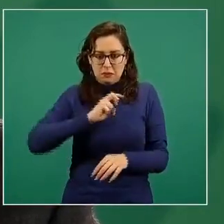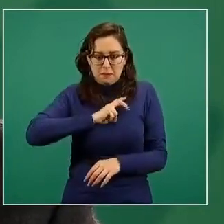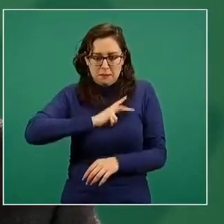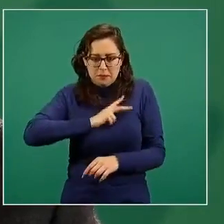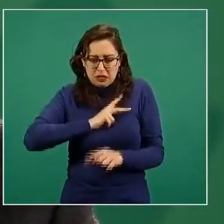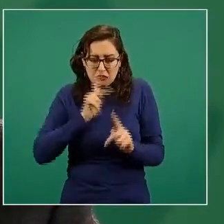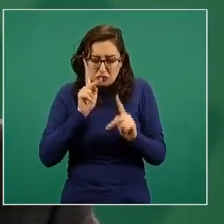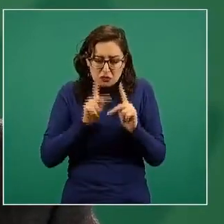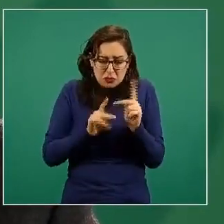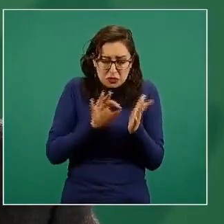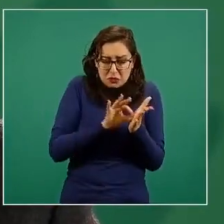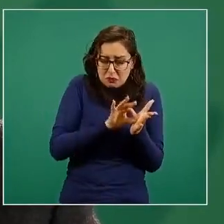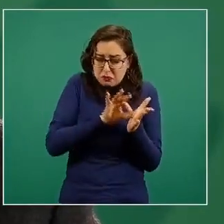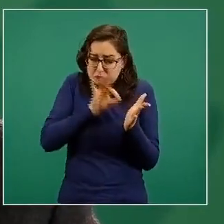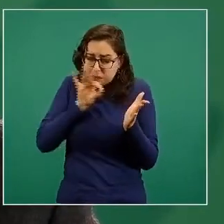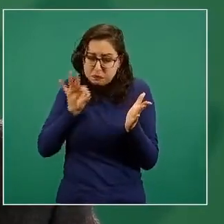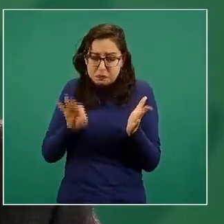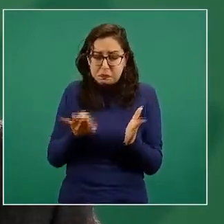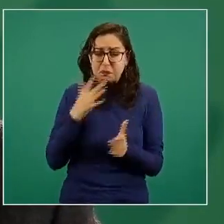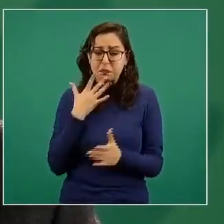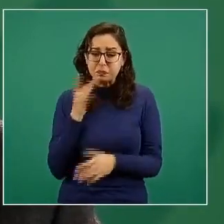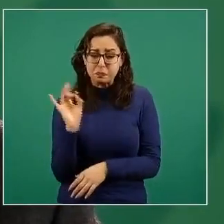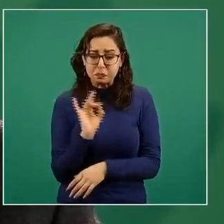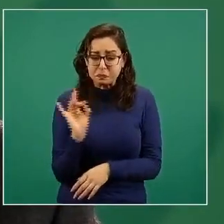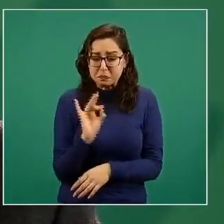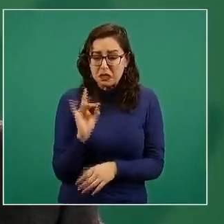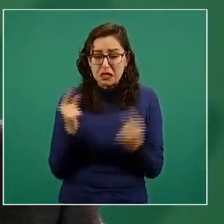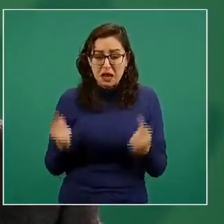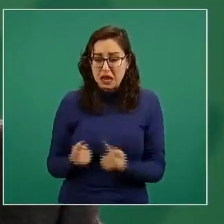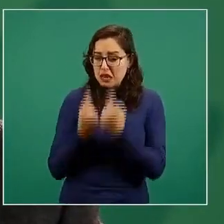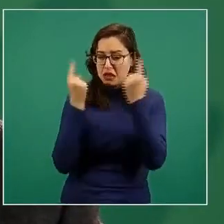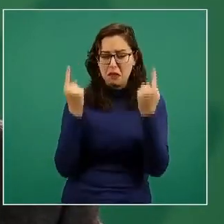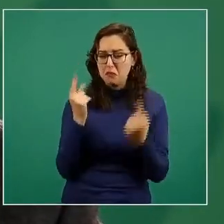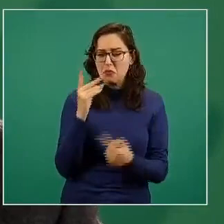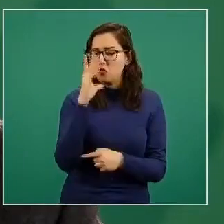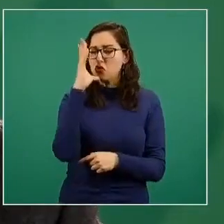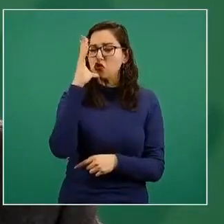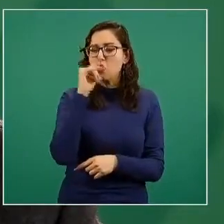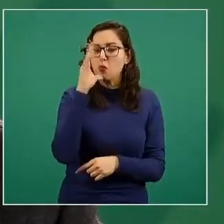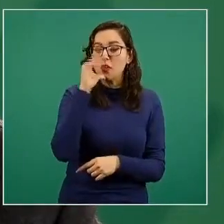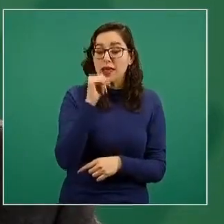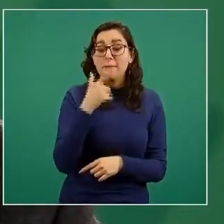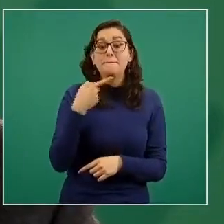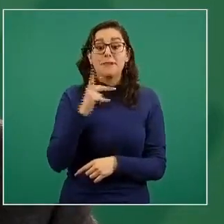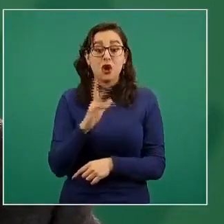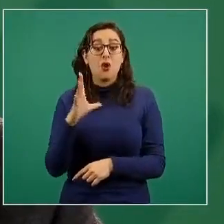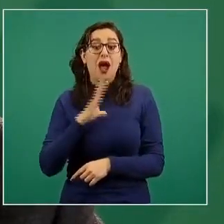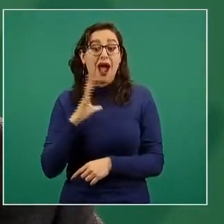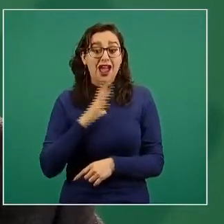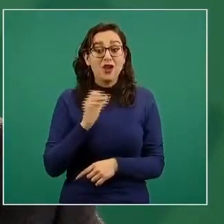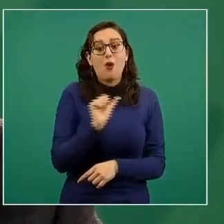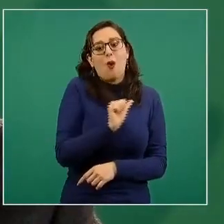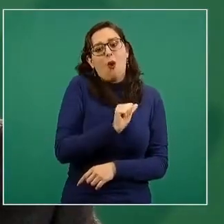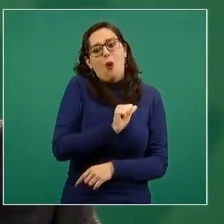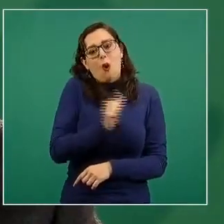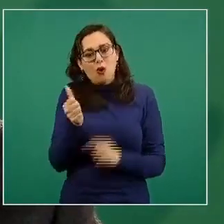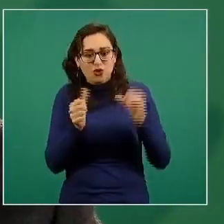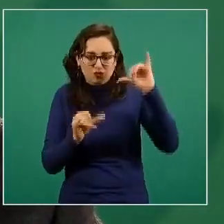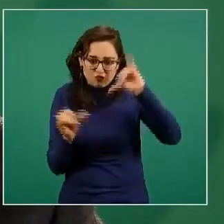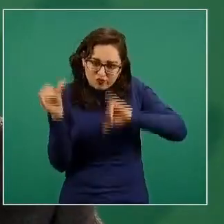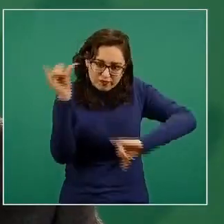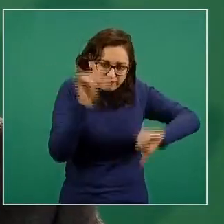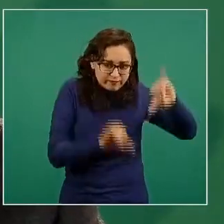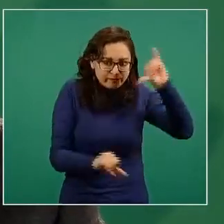muy poco potencial de causar alergia, sino son los componentes que mantienen estable al producto.